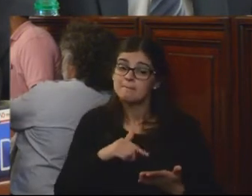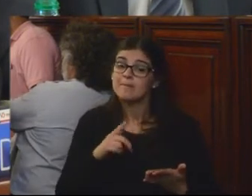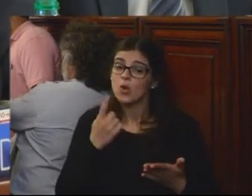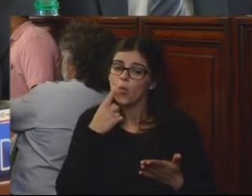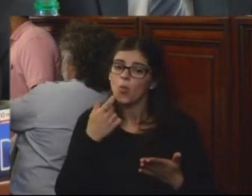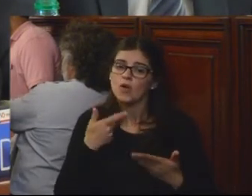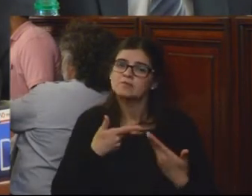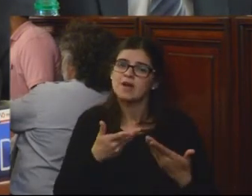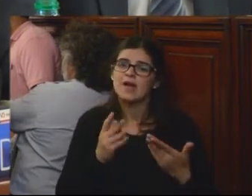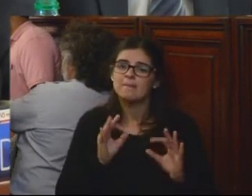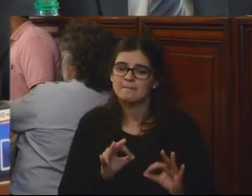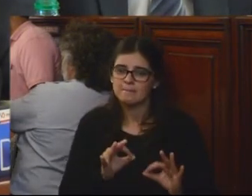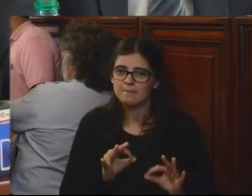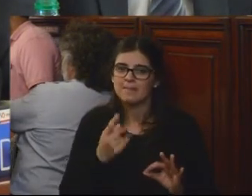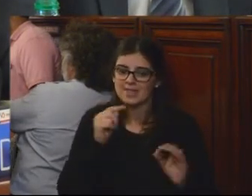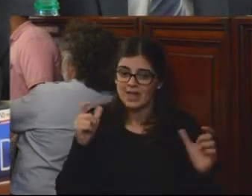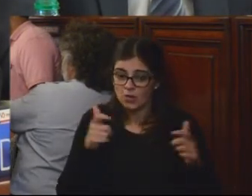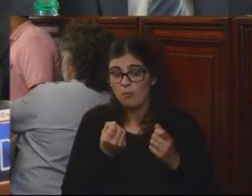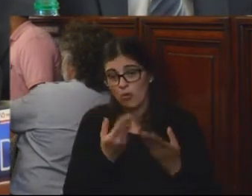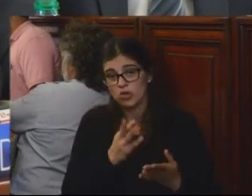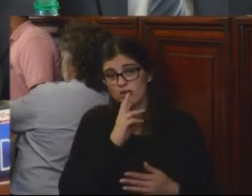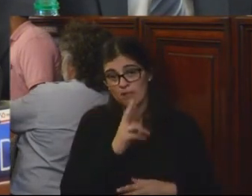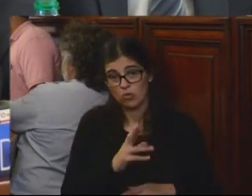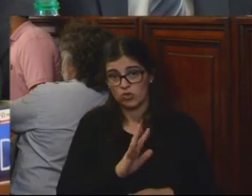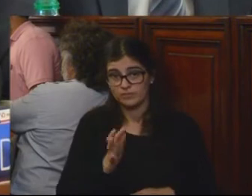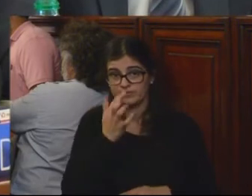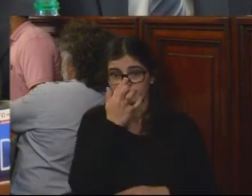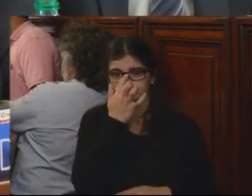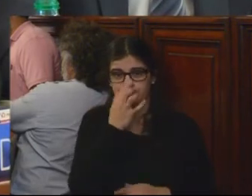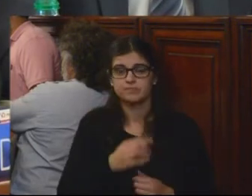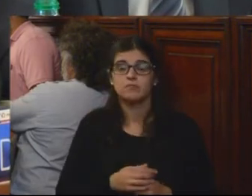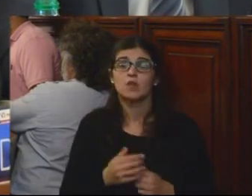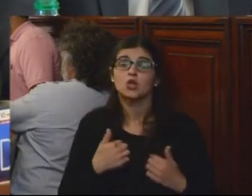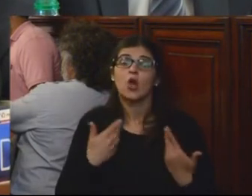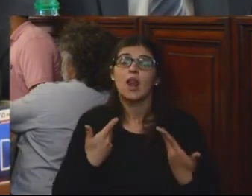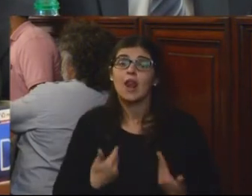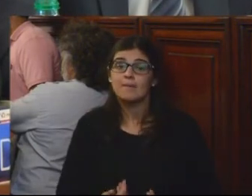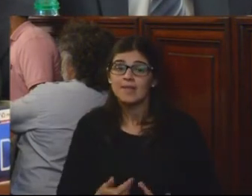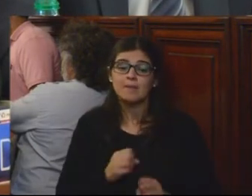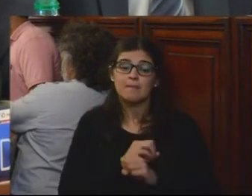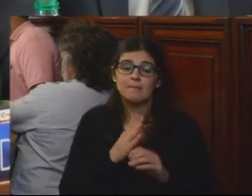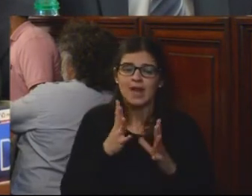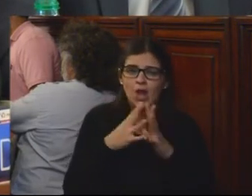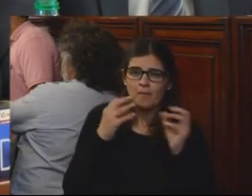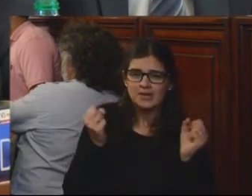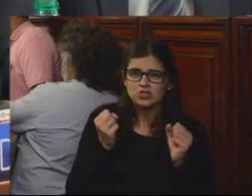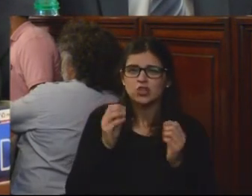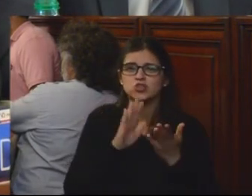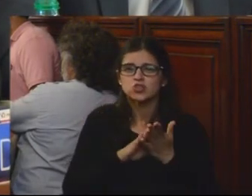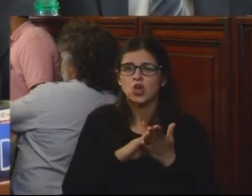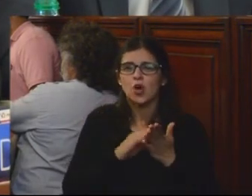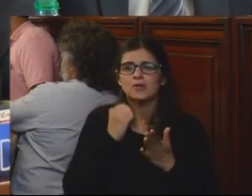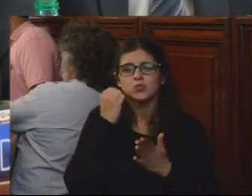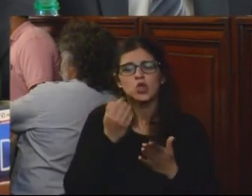hacia nosotros para esta reunión por eso se respondió y yo lamento la mala interpretación que se hizo con respecto a acciones compartidos